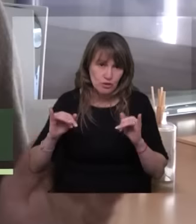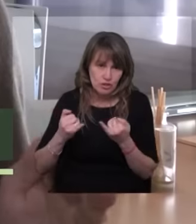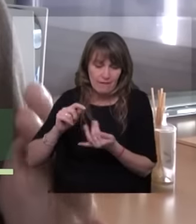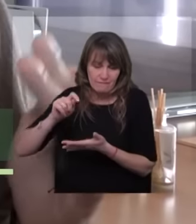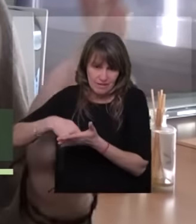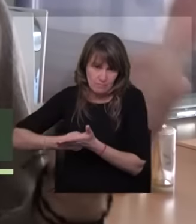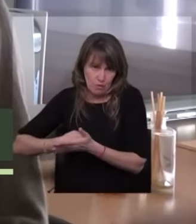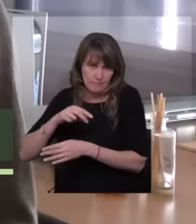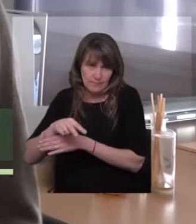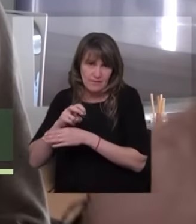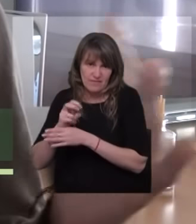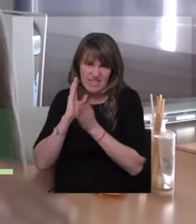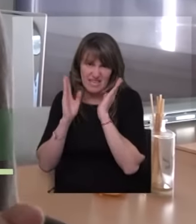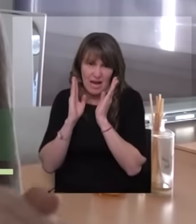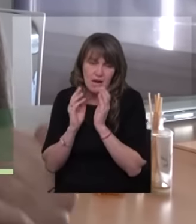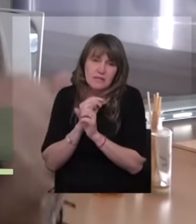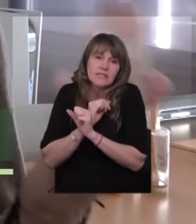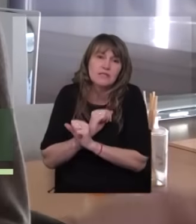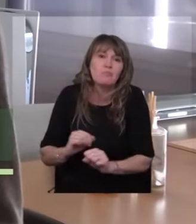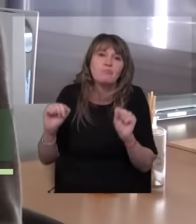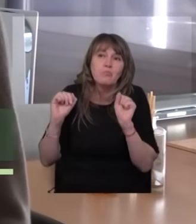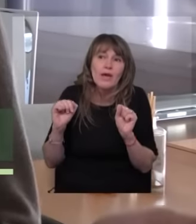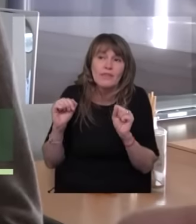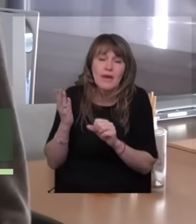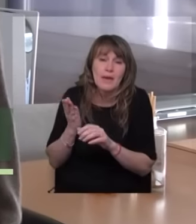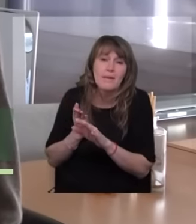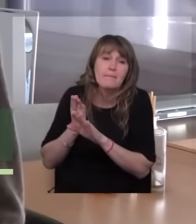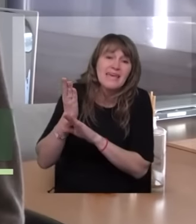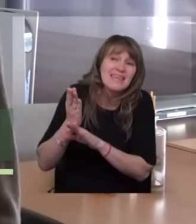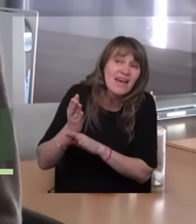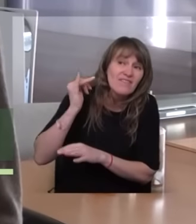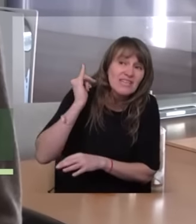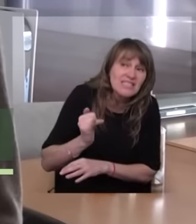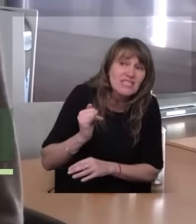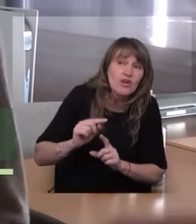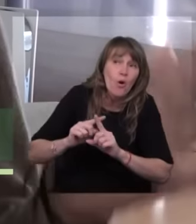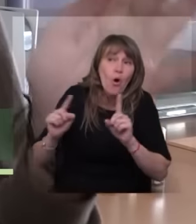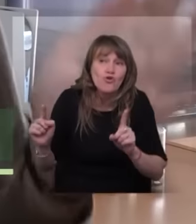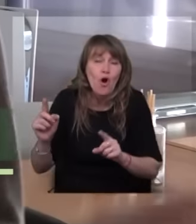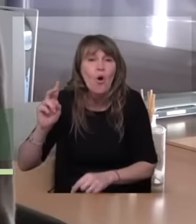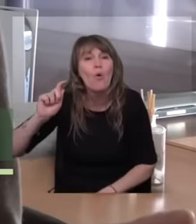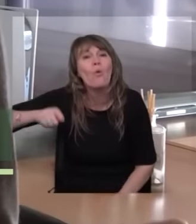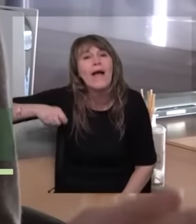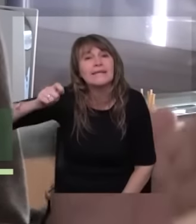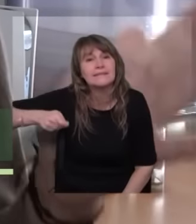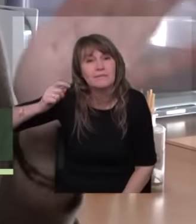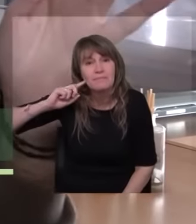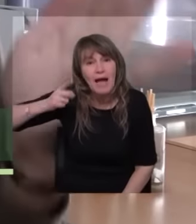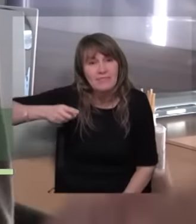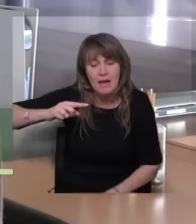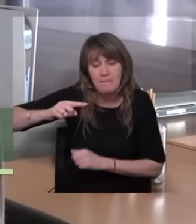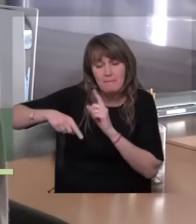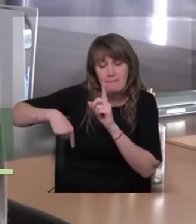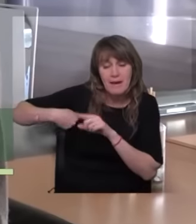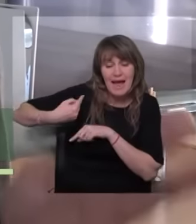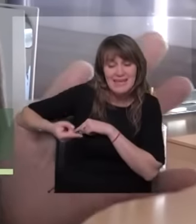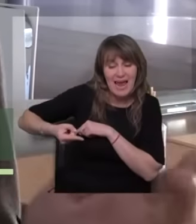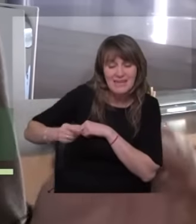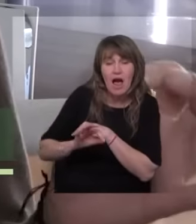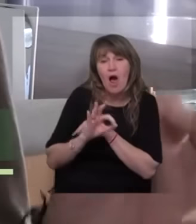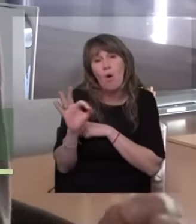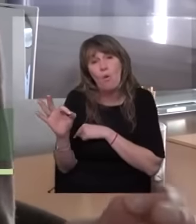fiscal la posibilidad o no que esa que esa petición se acoja va a depender de la disposición de juez si no es mañana van a tener que celebrar